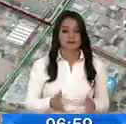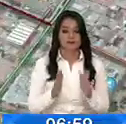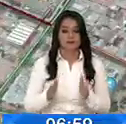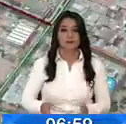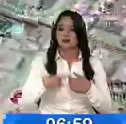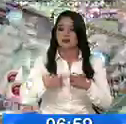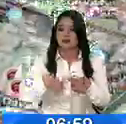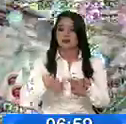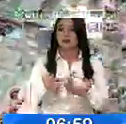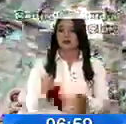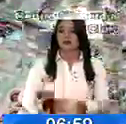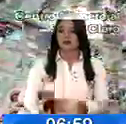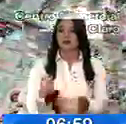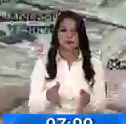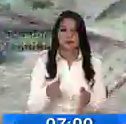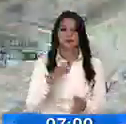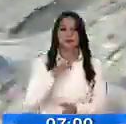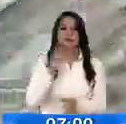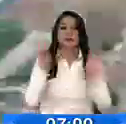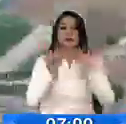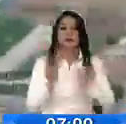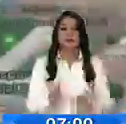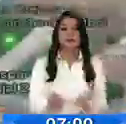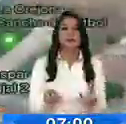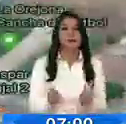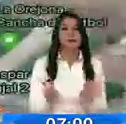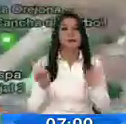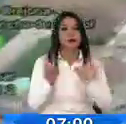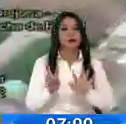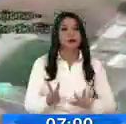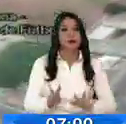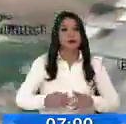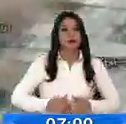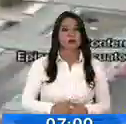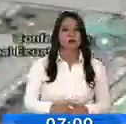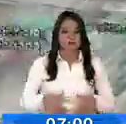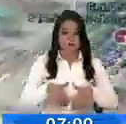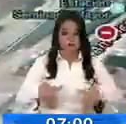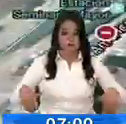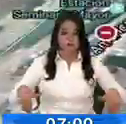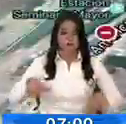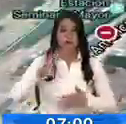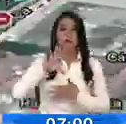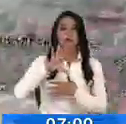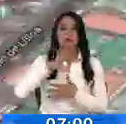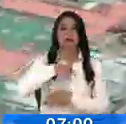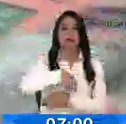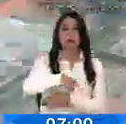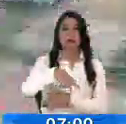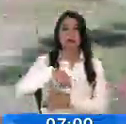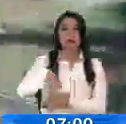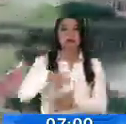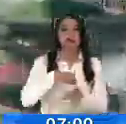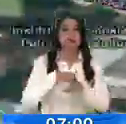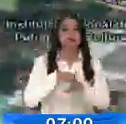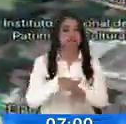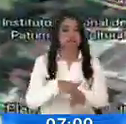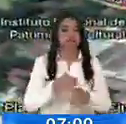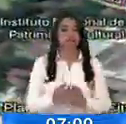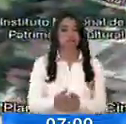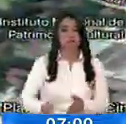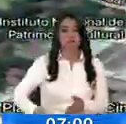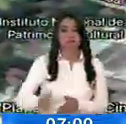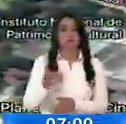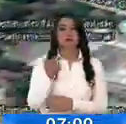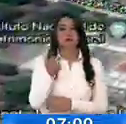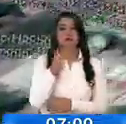centro cristóbal colón para ustedes la colon con la américa tienen muchísimo tráfico si vamos por el 10